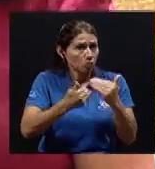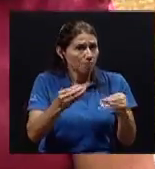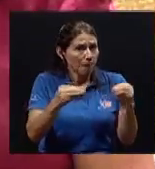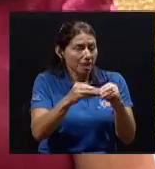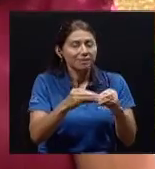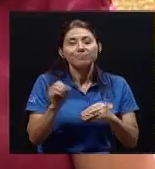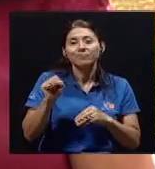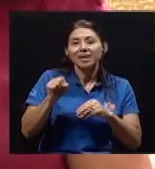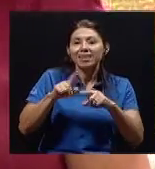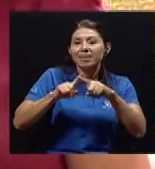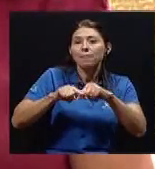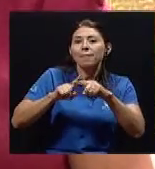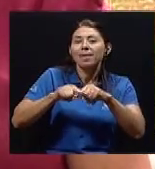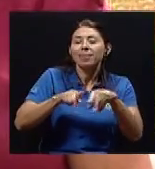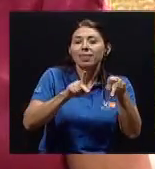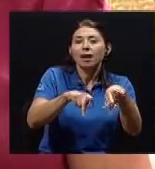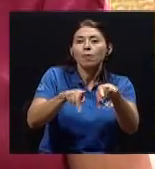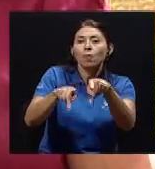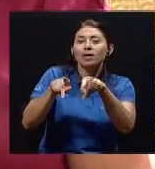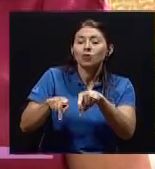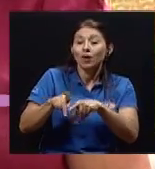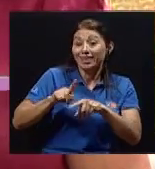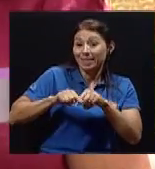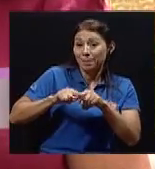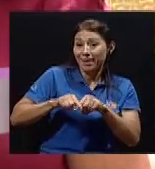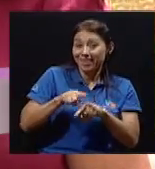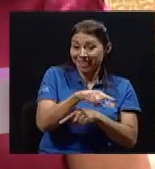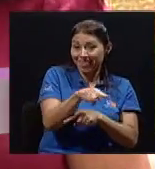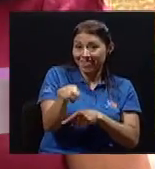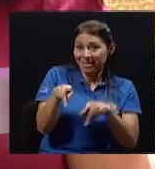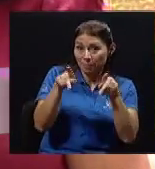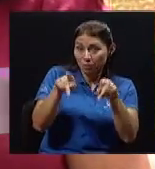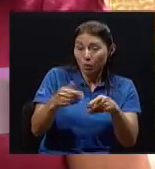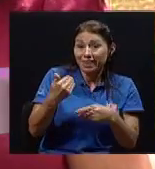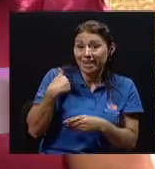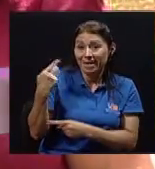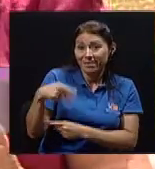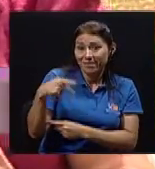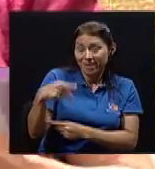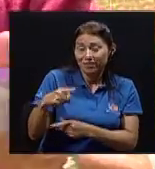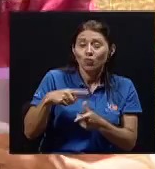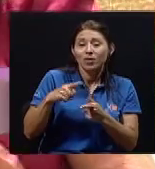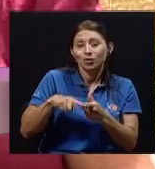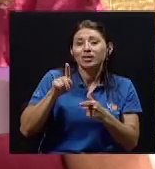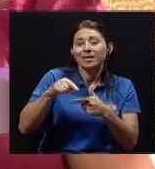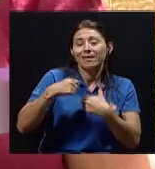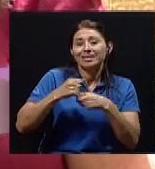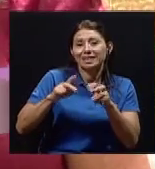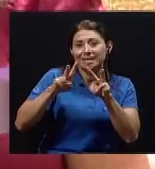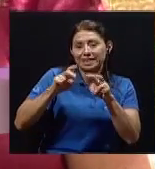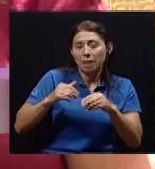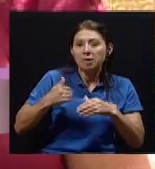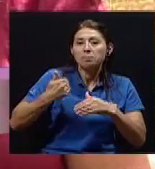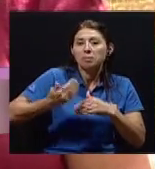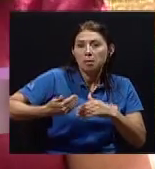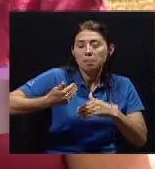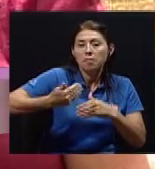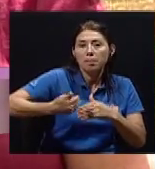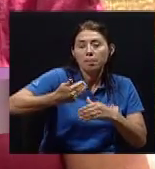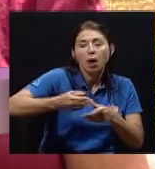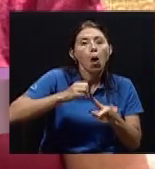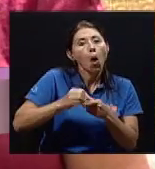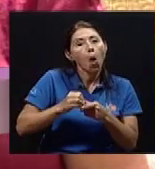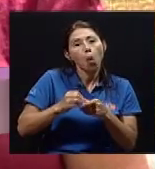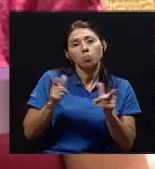Sí, dependiendo de la población y el riesgo a la que esté sometida esa población, pues la periodicidad de los exámenes puede ser